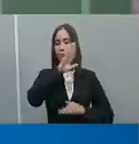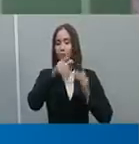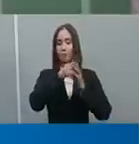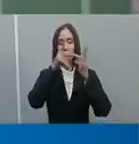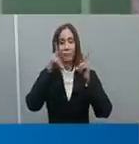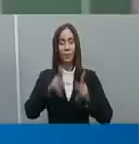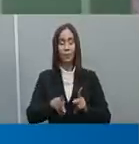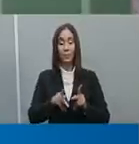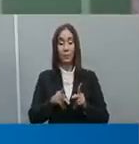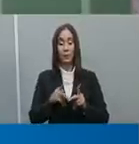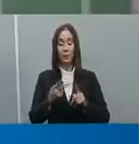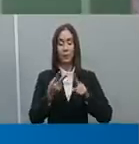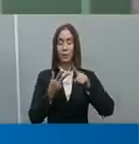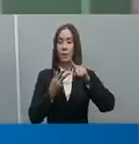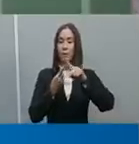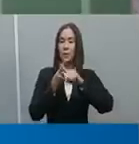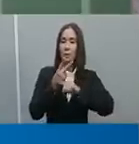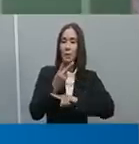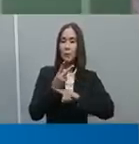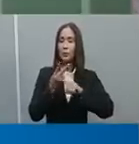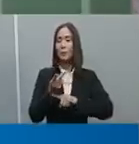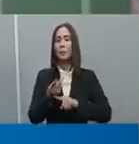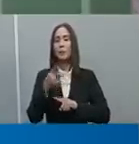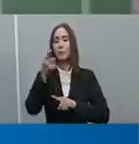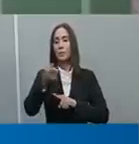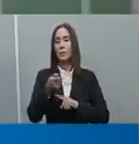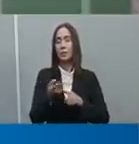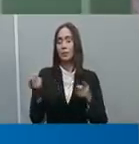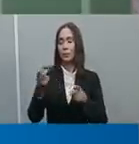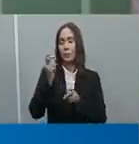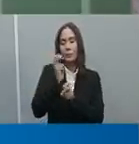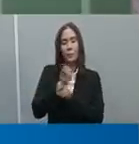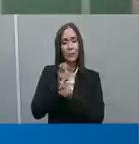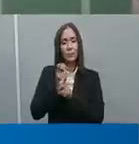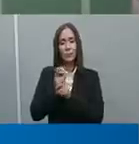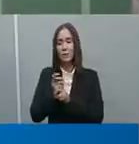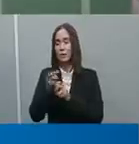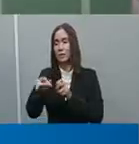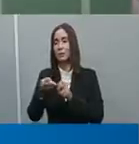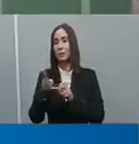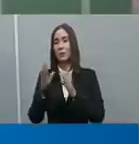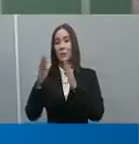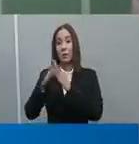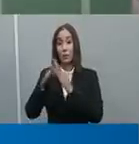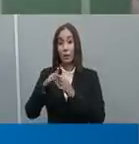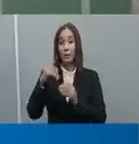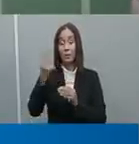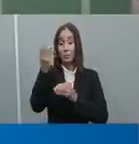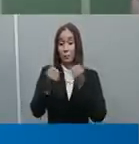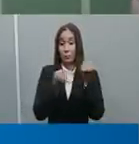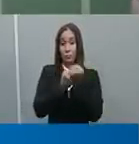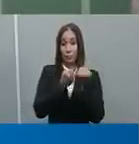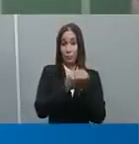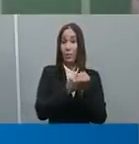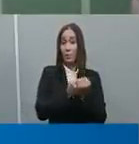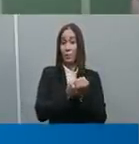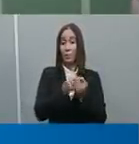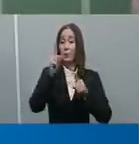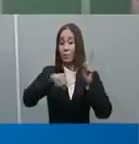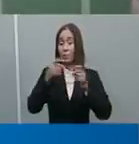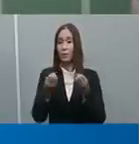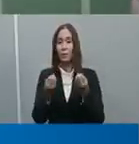que durante estos meses han hecho muchos sacrificios y han sabido ser nuestros héroes con su comportamiento